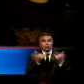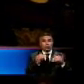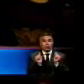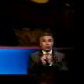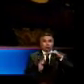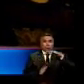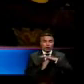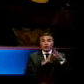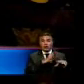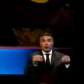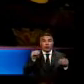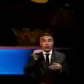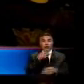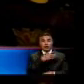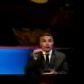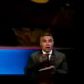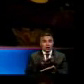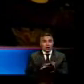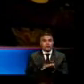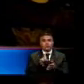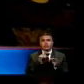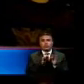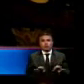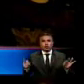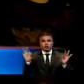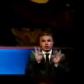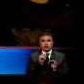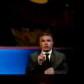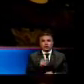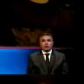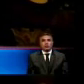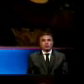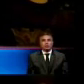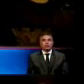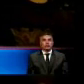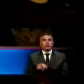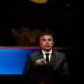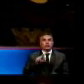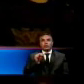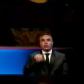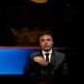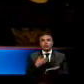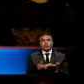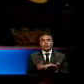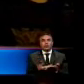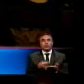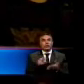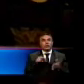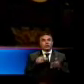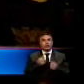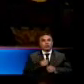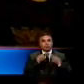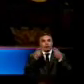paz y de tranquilidad es fundamental, y no exponer el